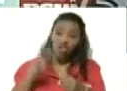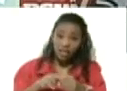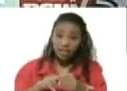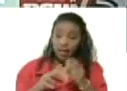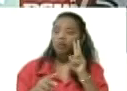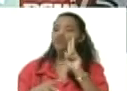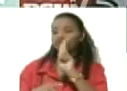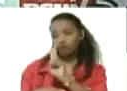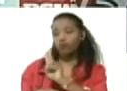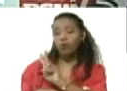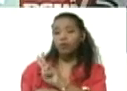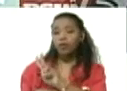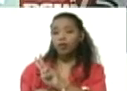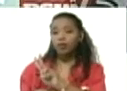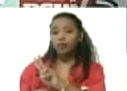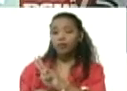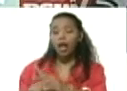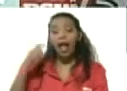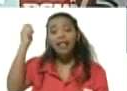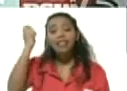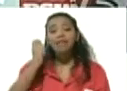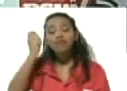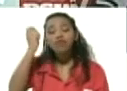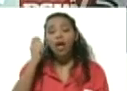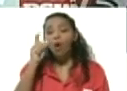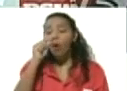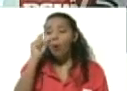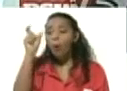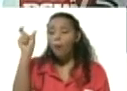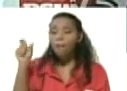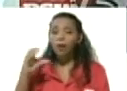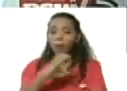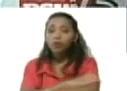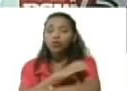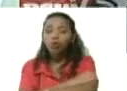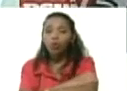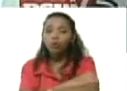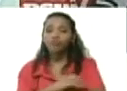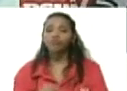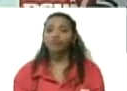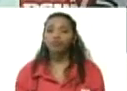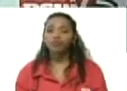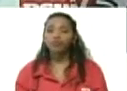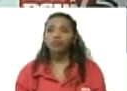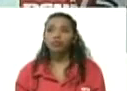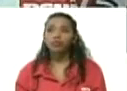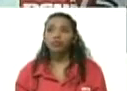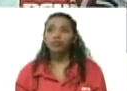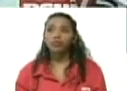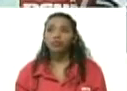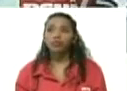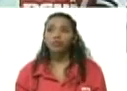por ejemplo, que fue un diputado a coro, diputado opositor, coro,